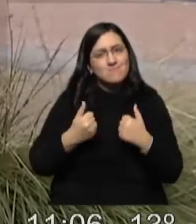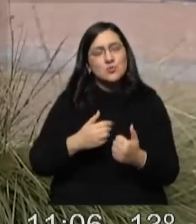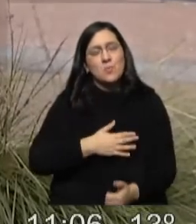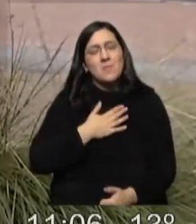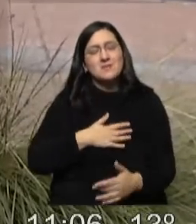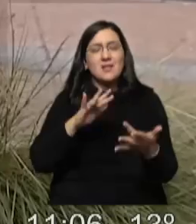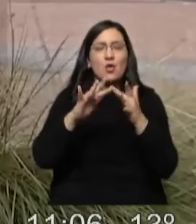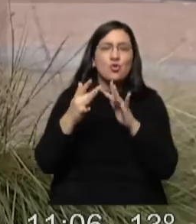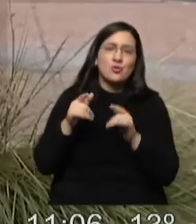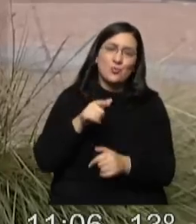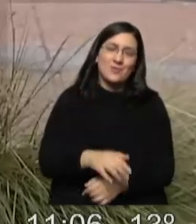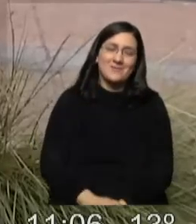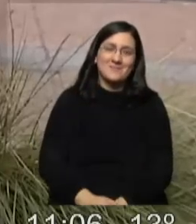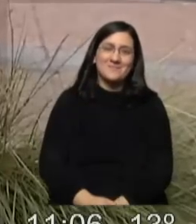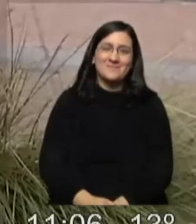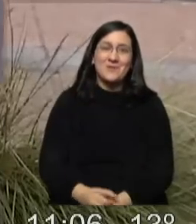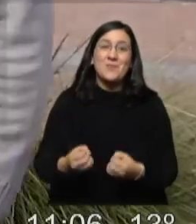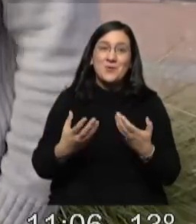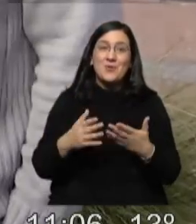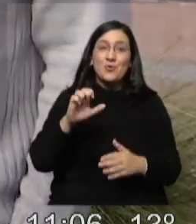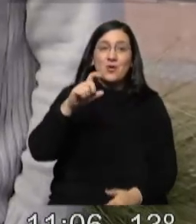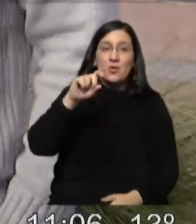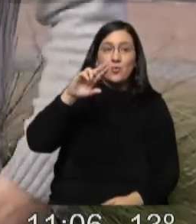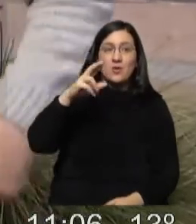estar en contacto con ustedes. Desde aquí, con Eduardo